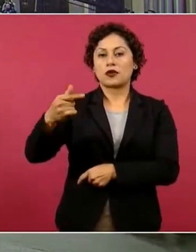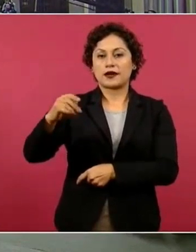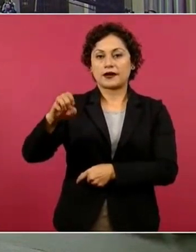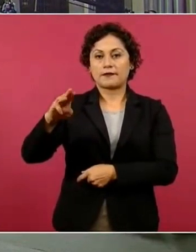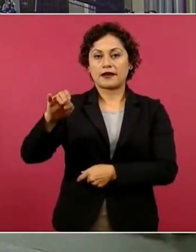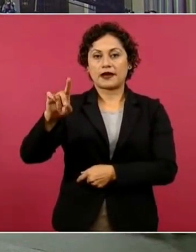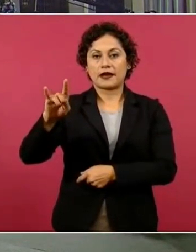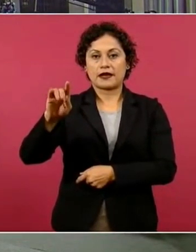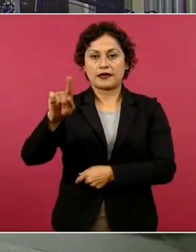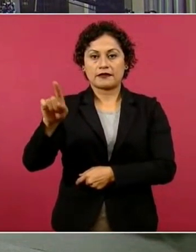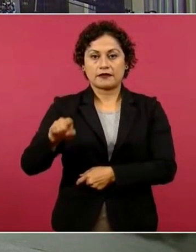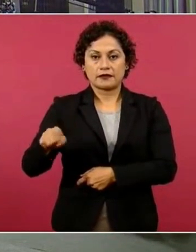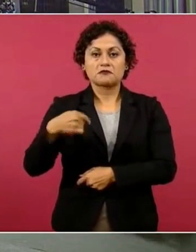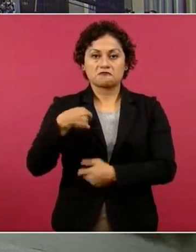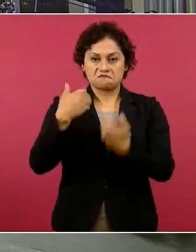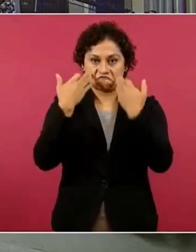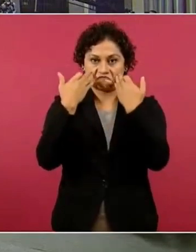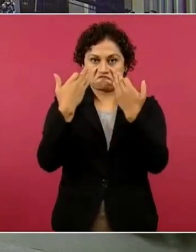Y quien quiera se lo puedo demostrar.